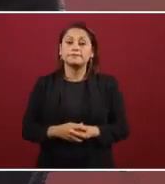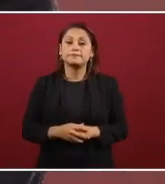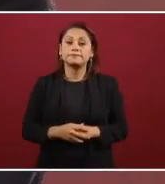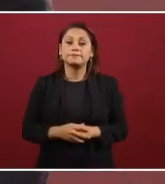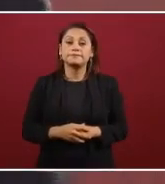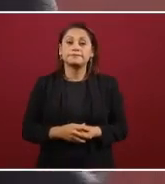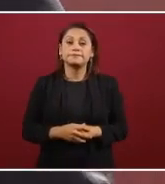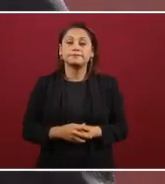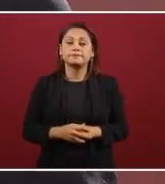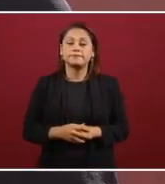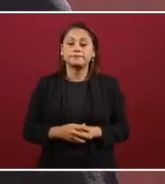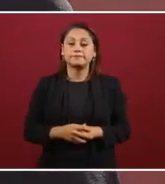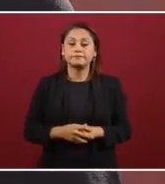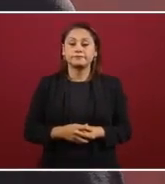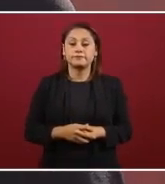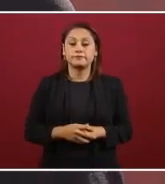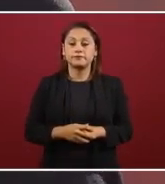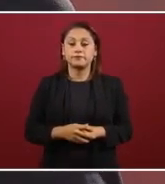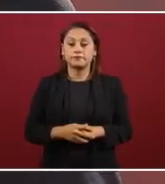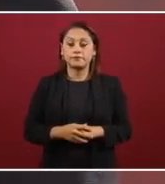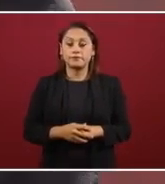que le